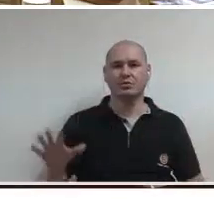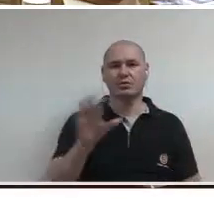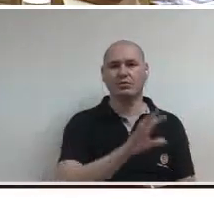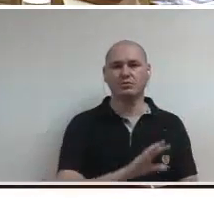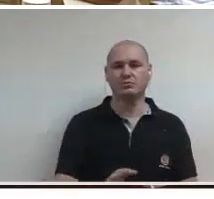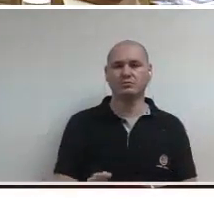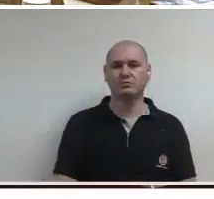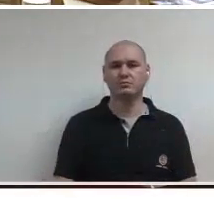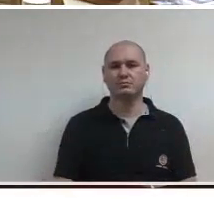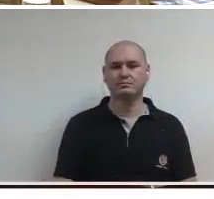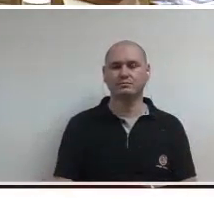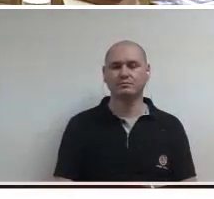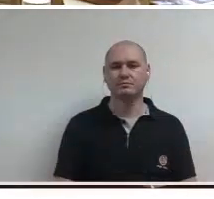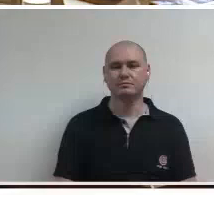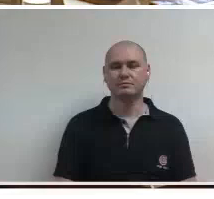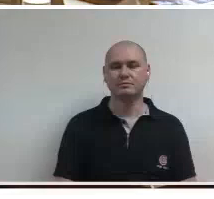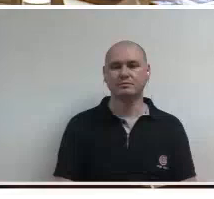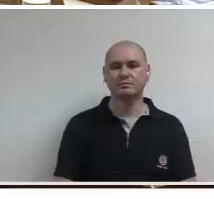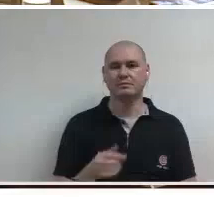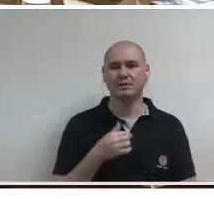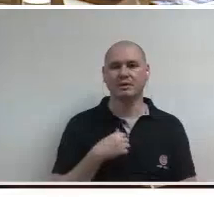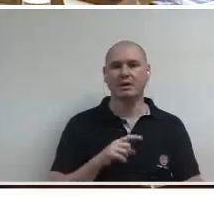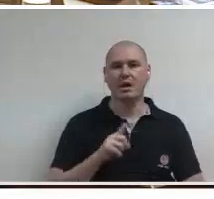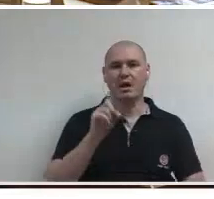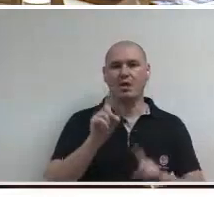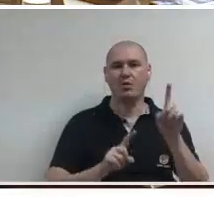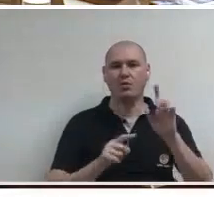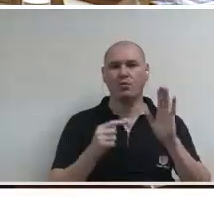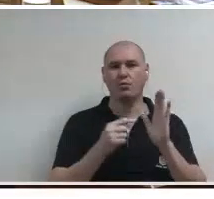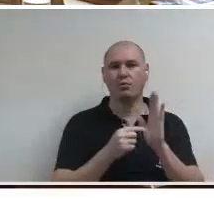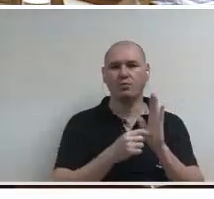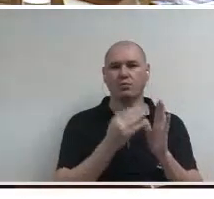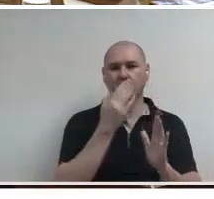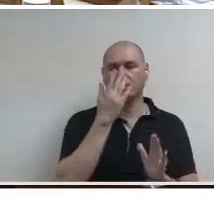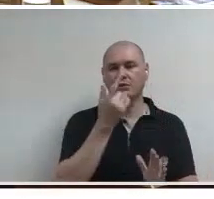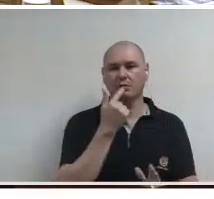Jiménez. Maite IPM, a oye, presidente.